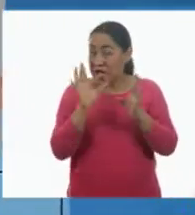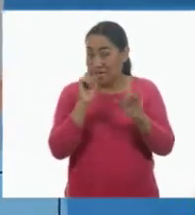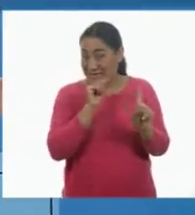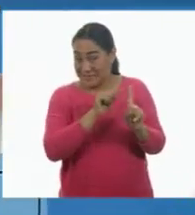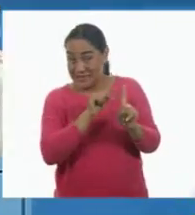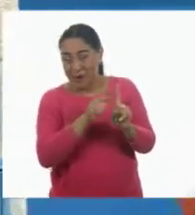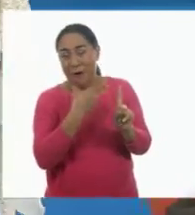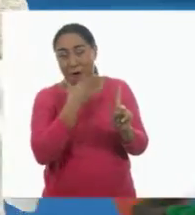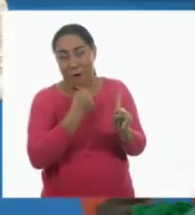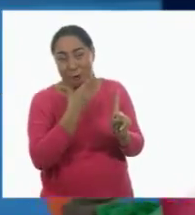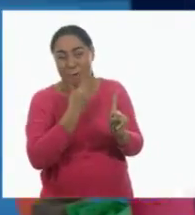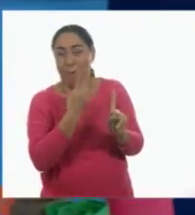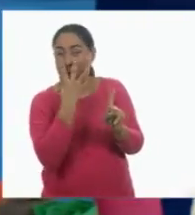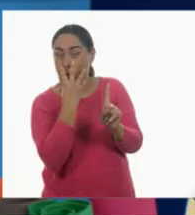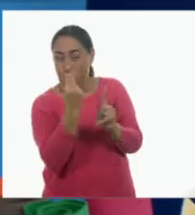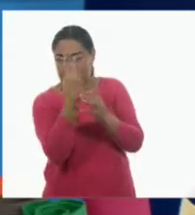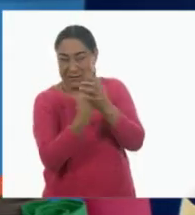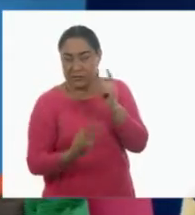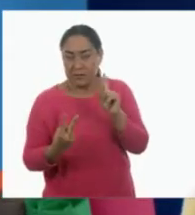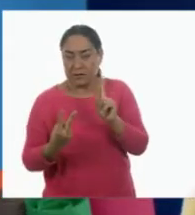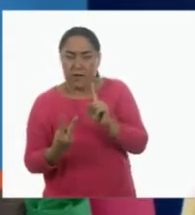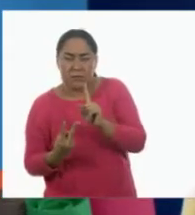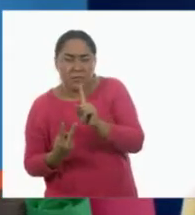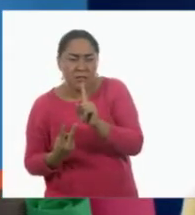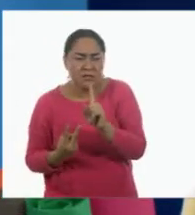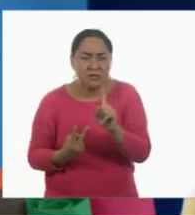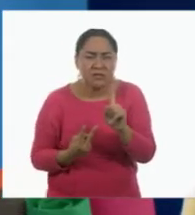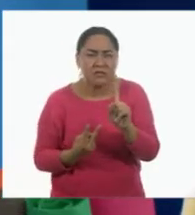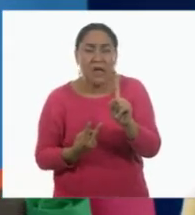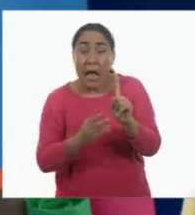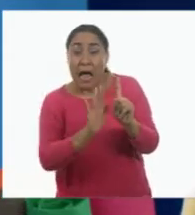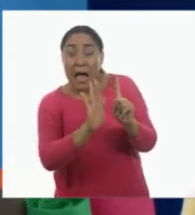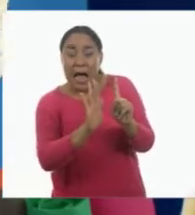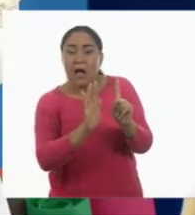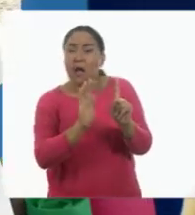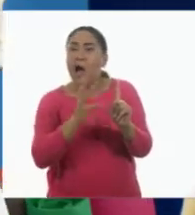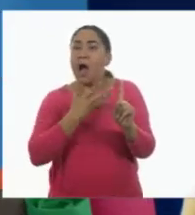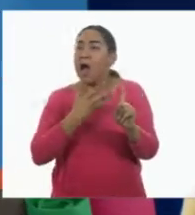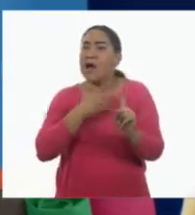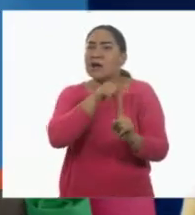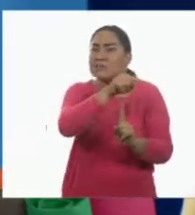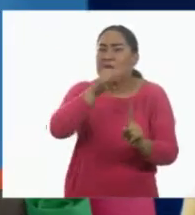hombre lobo se acercaba. Pero entonces las aves,